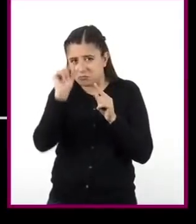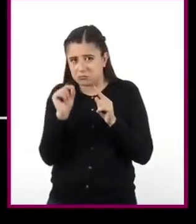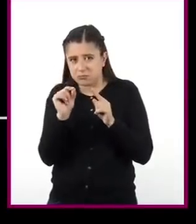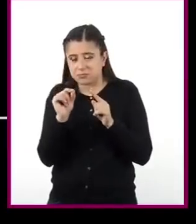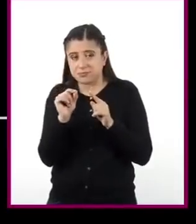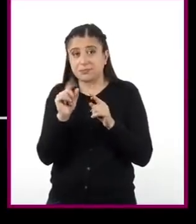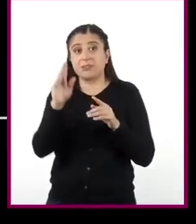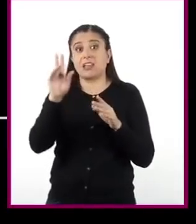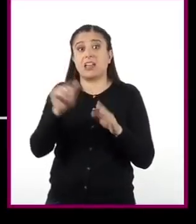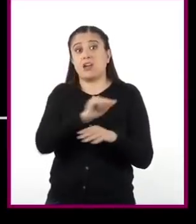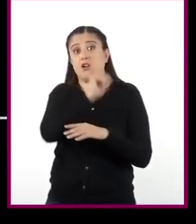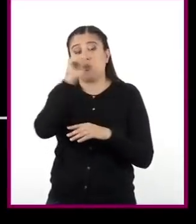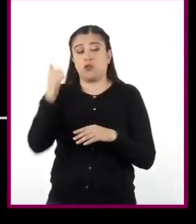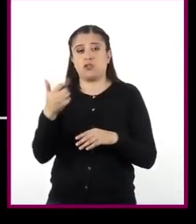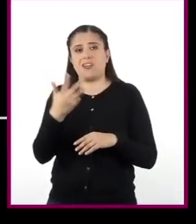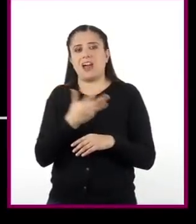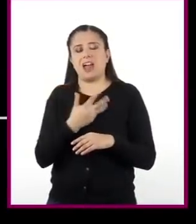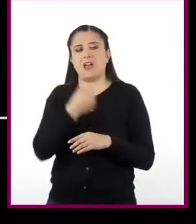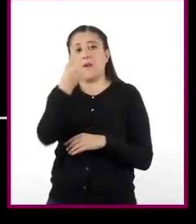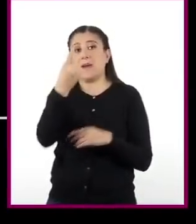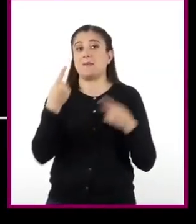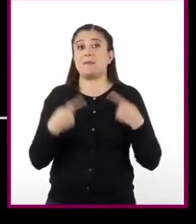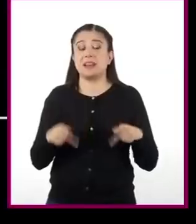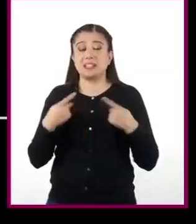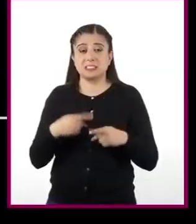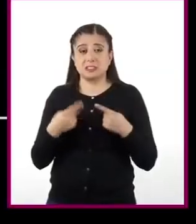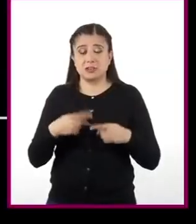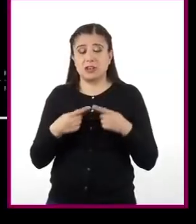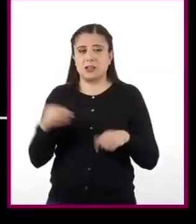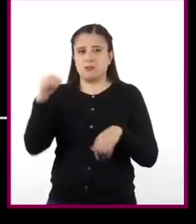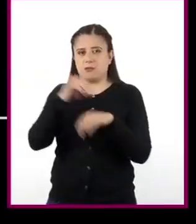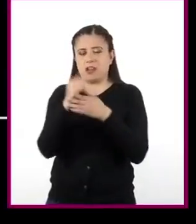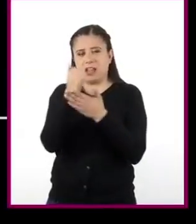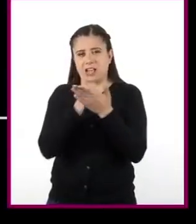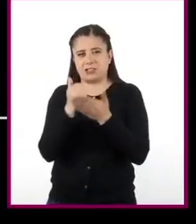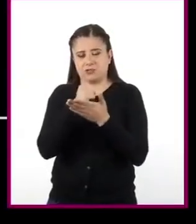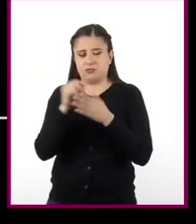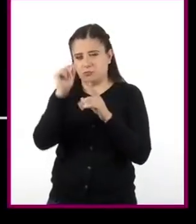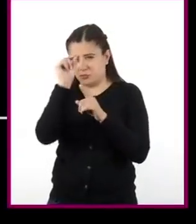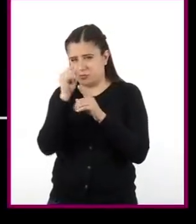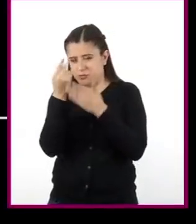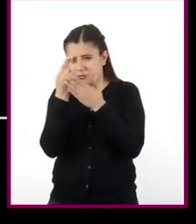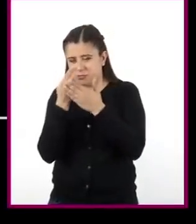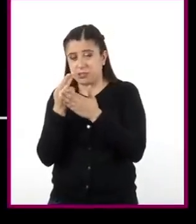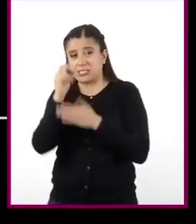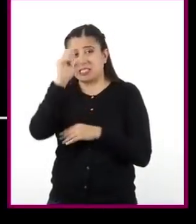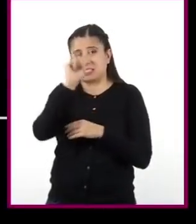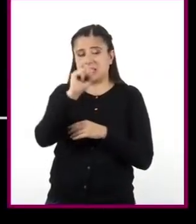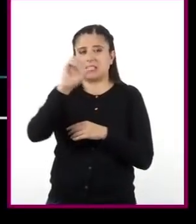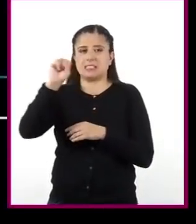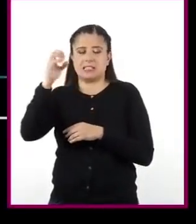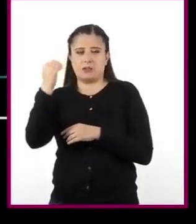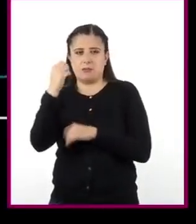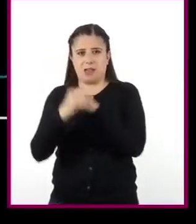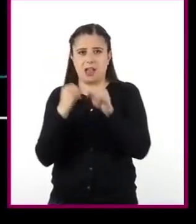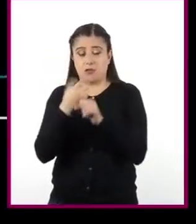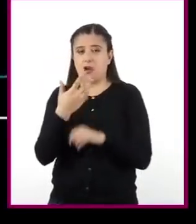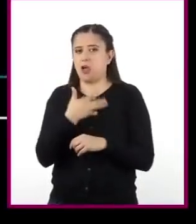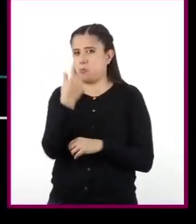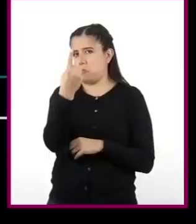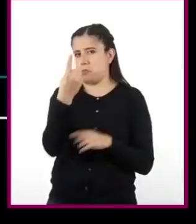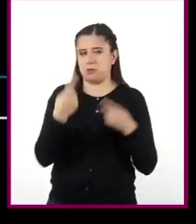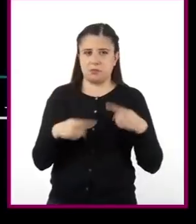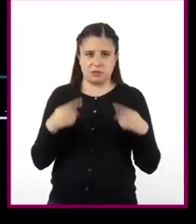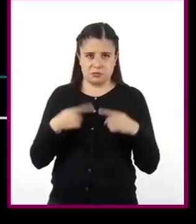barra. Y finalmente tenemos una persona, que lo ponemos con azul, entre 60 y 69 años.